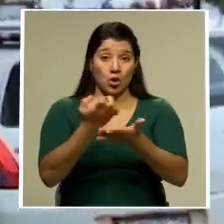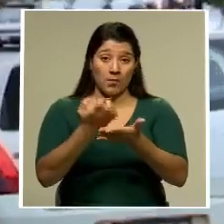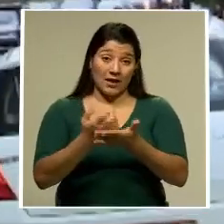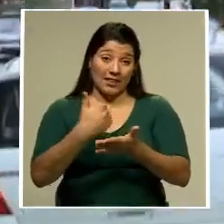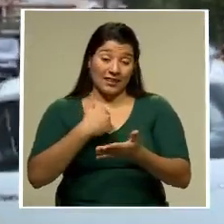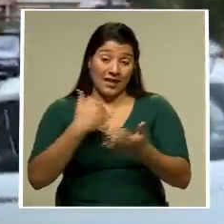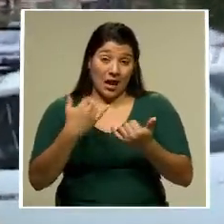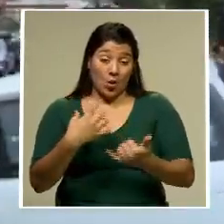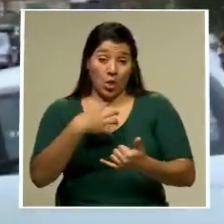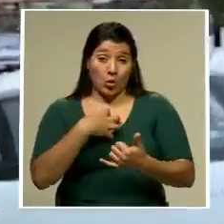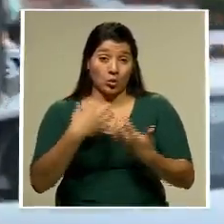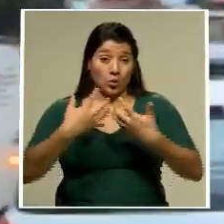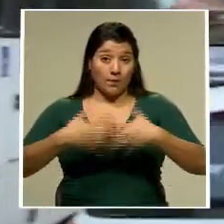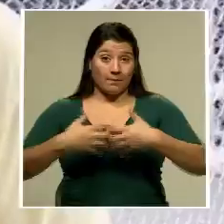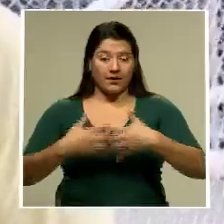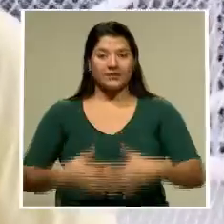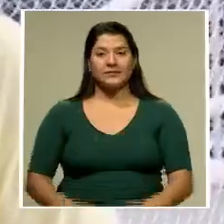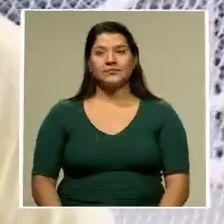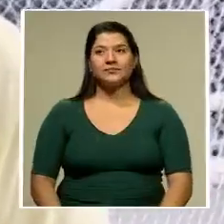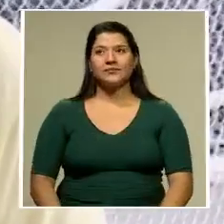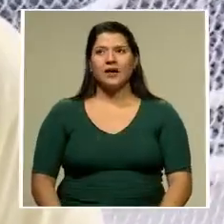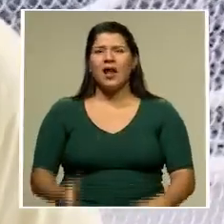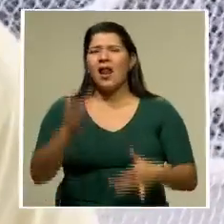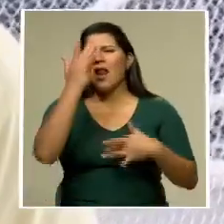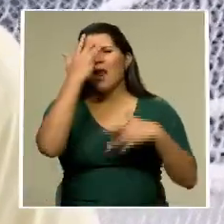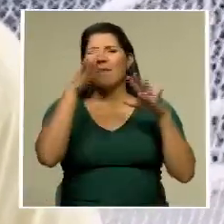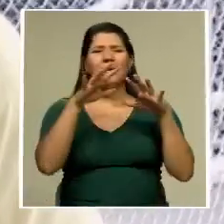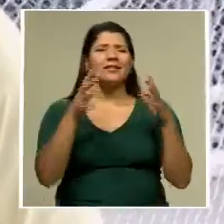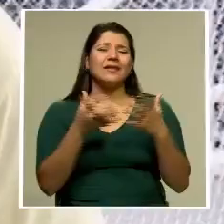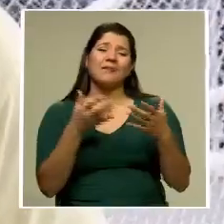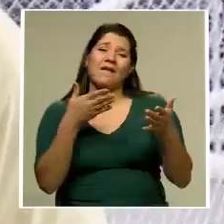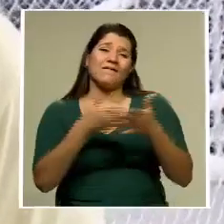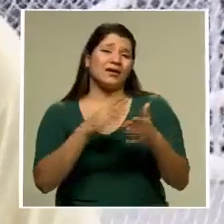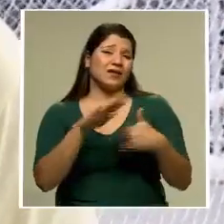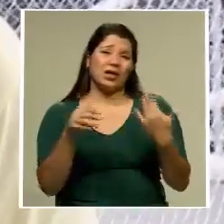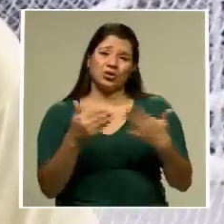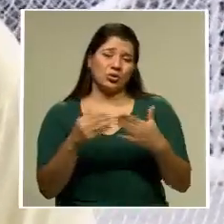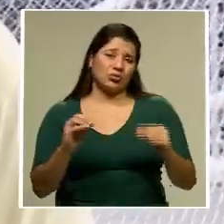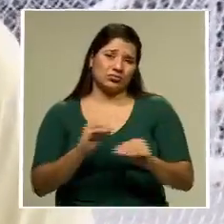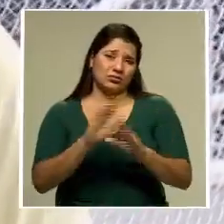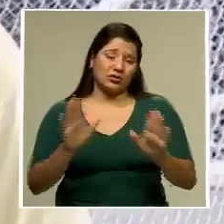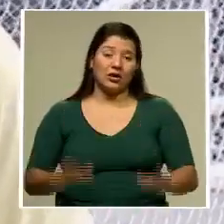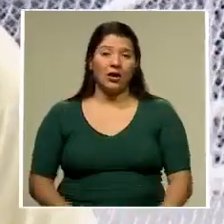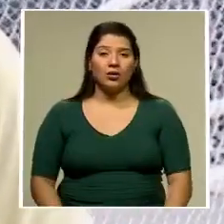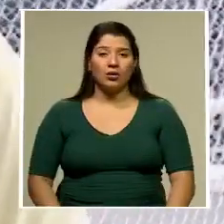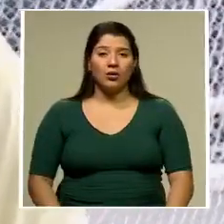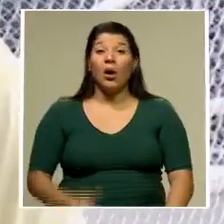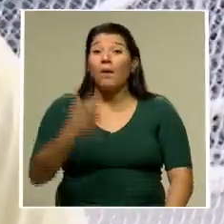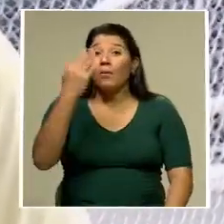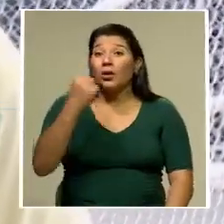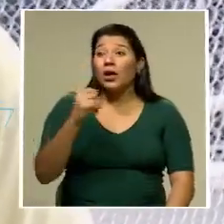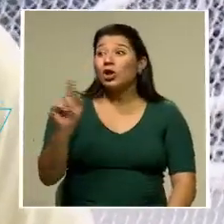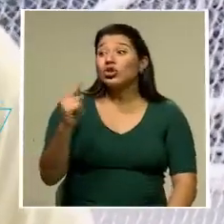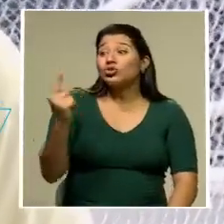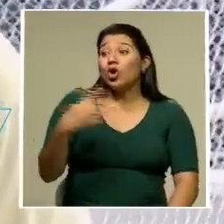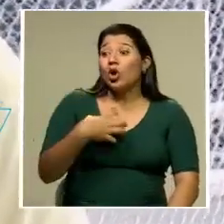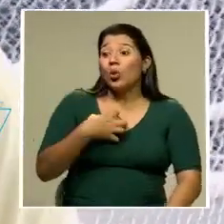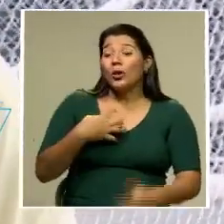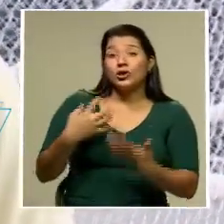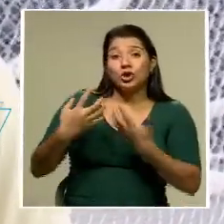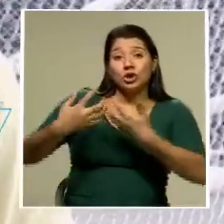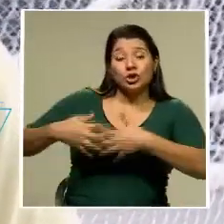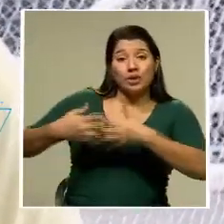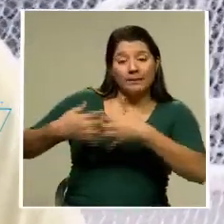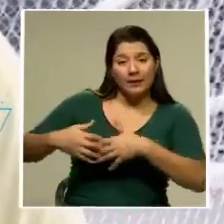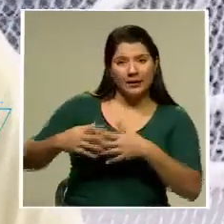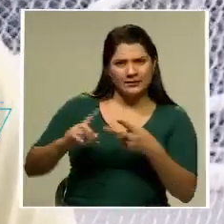los empresarios. Esta pandemia está jodiendo a todo el mundo, ¿verdad? Definitivamente, porque no es solo a los autobuseros, sino